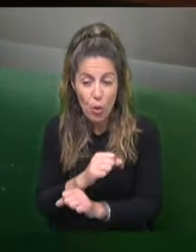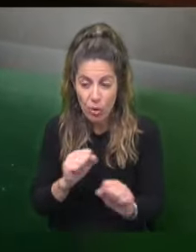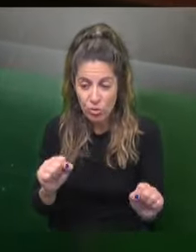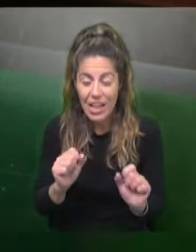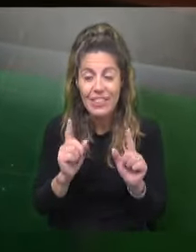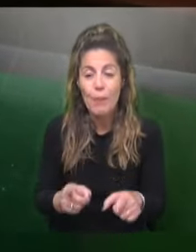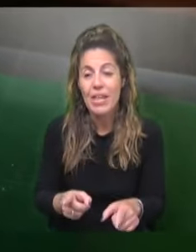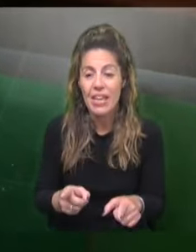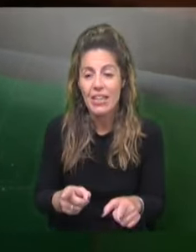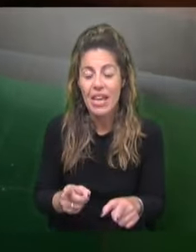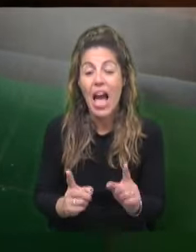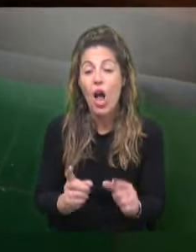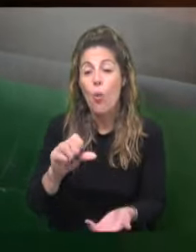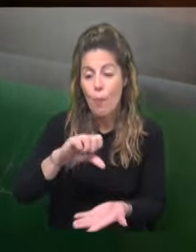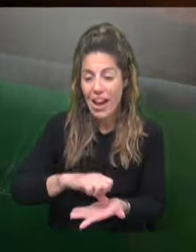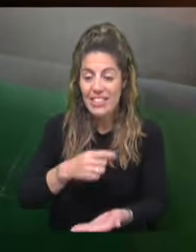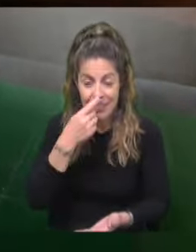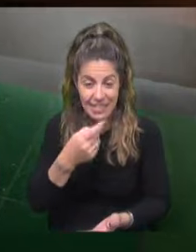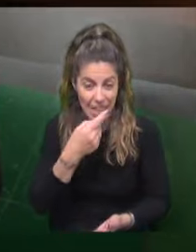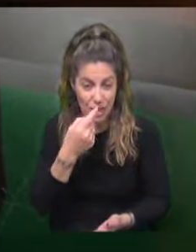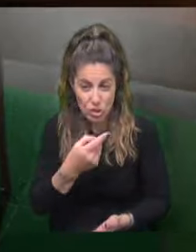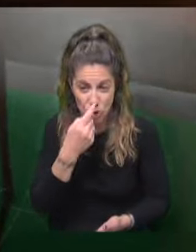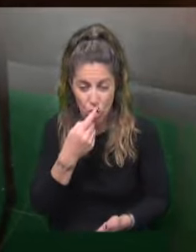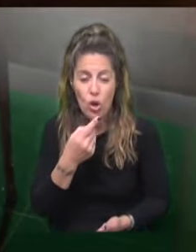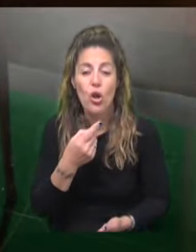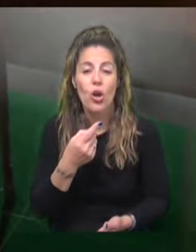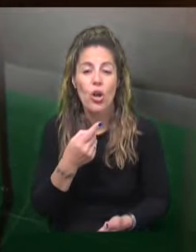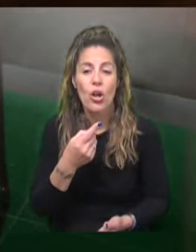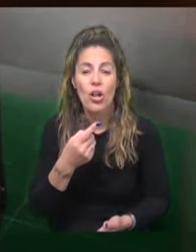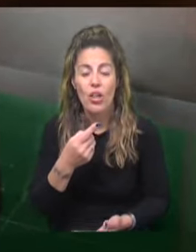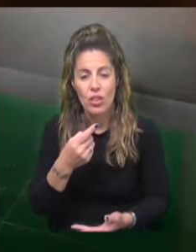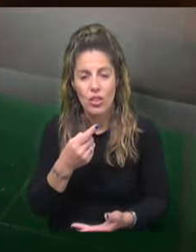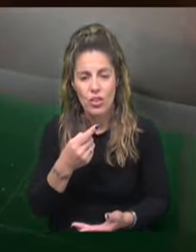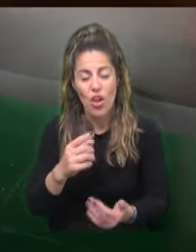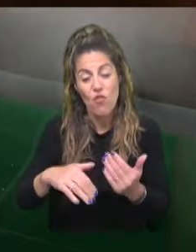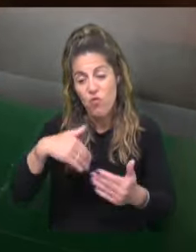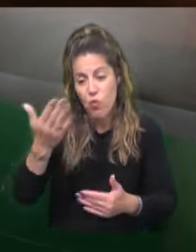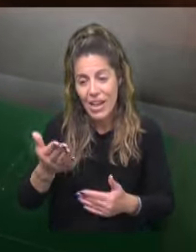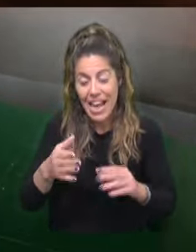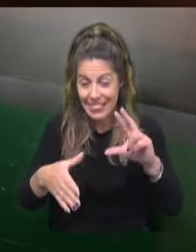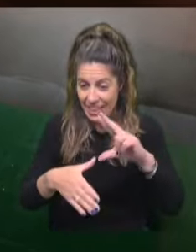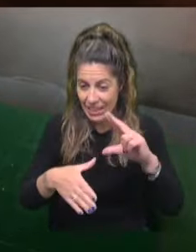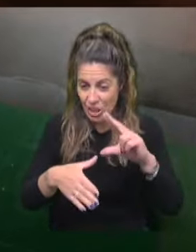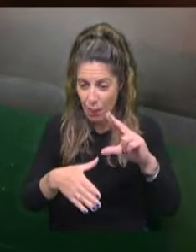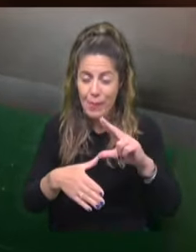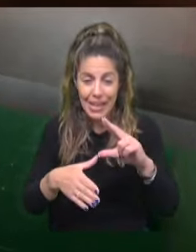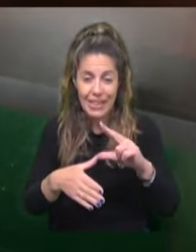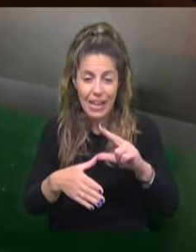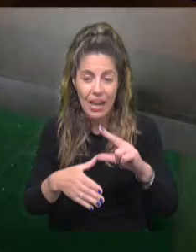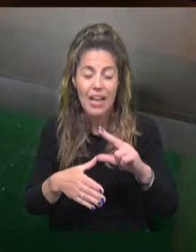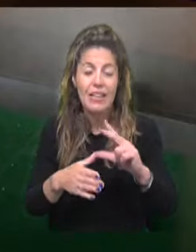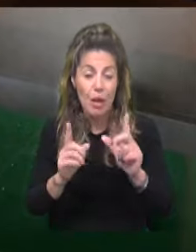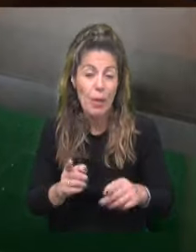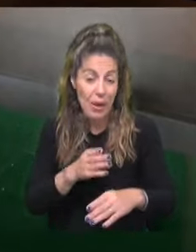también tener algún país que se interesó este incluso trans eh fuera de latinoamérica por por participar o